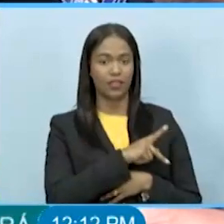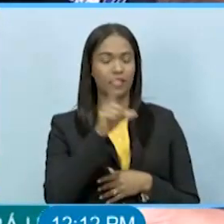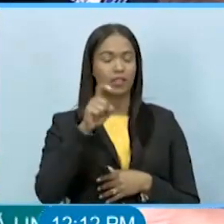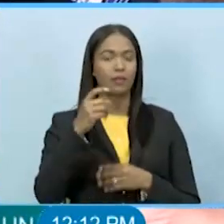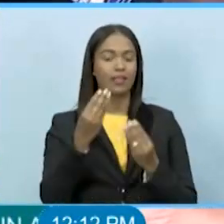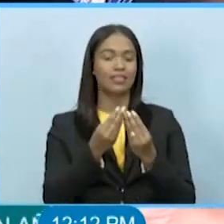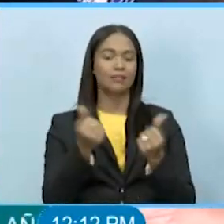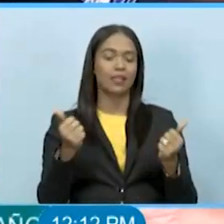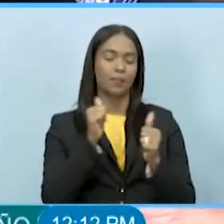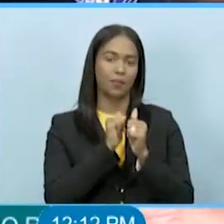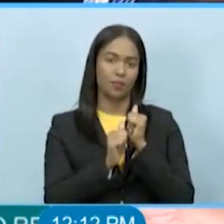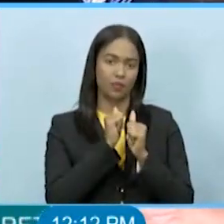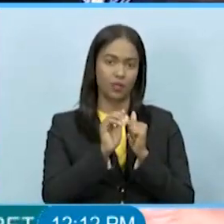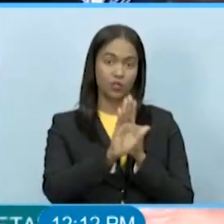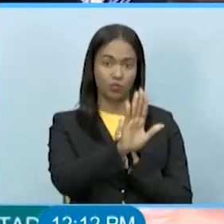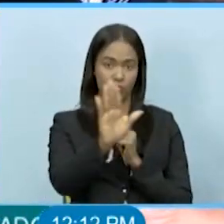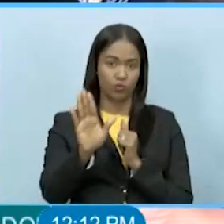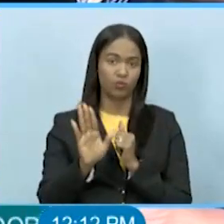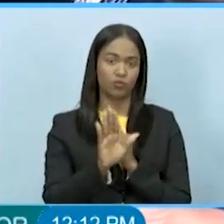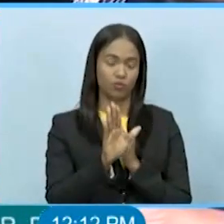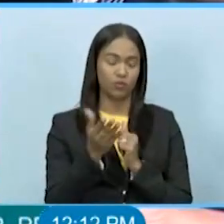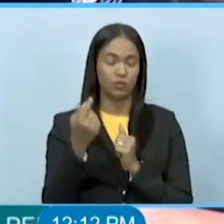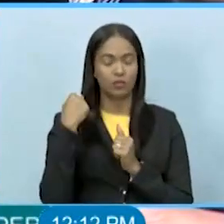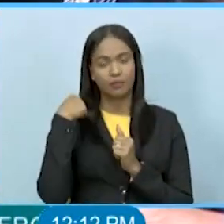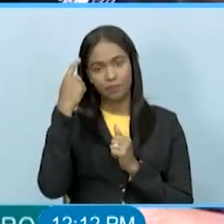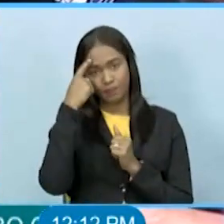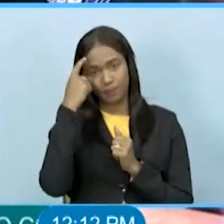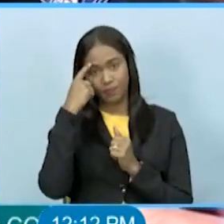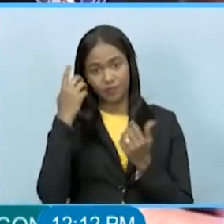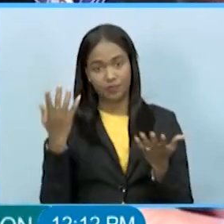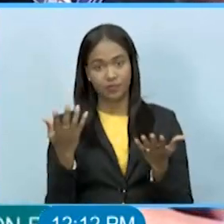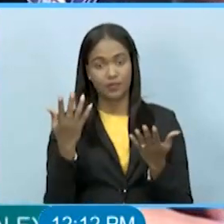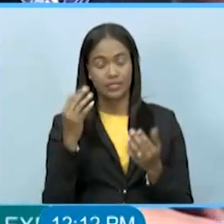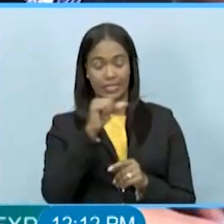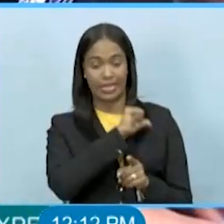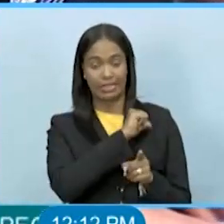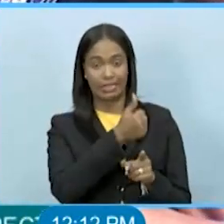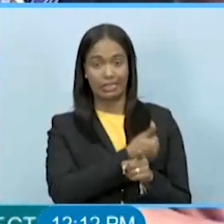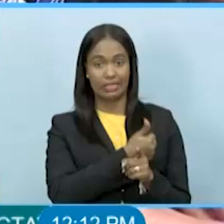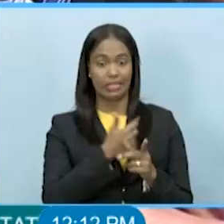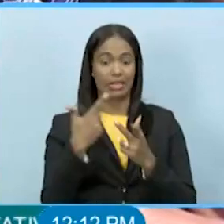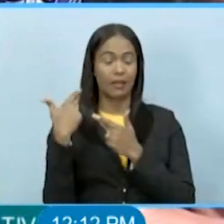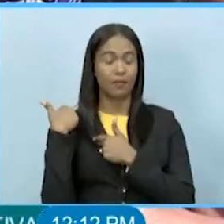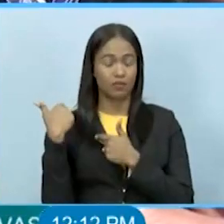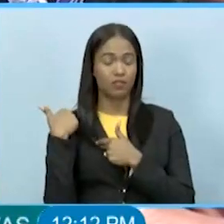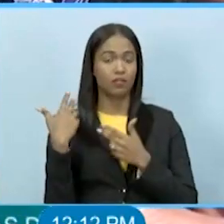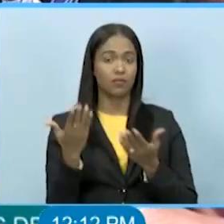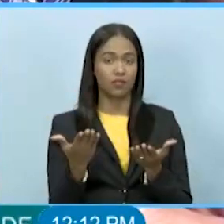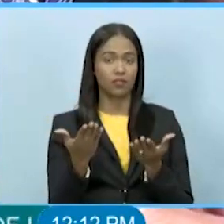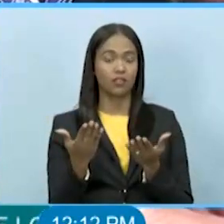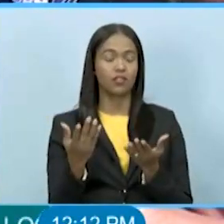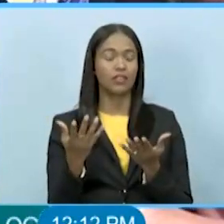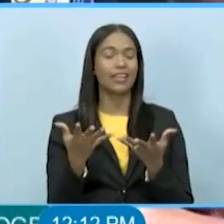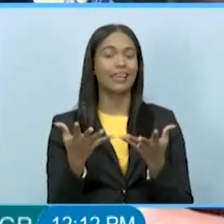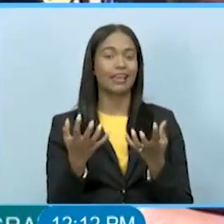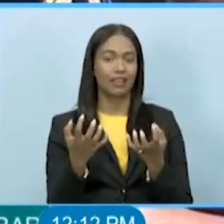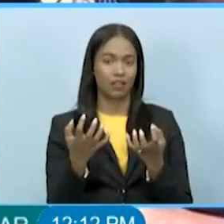que resolver los problemas de ellos. Yo creo que es una actitud irresponsable